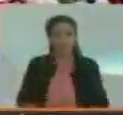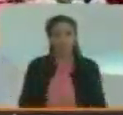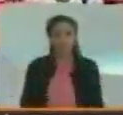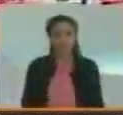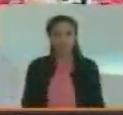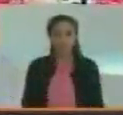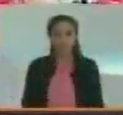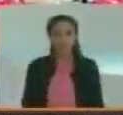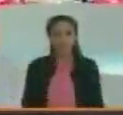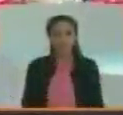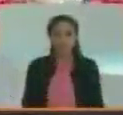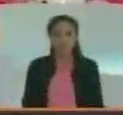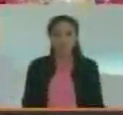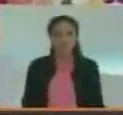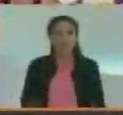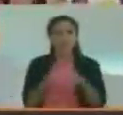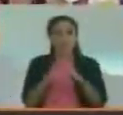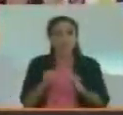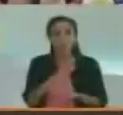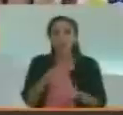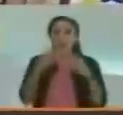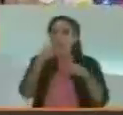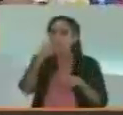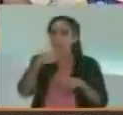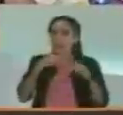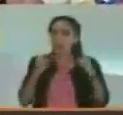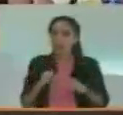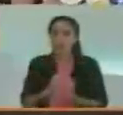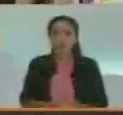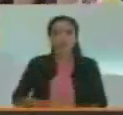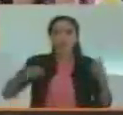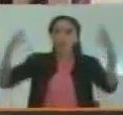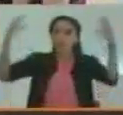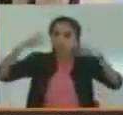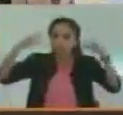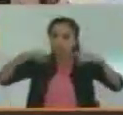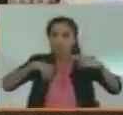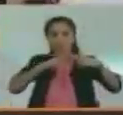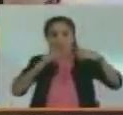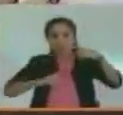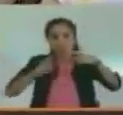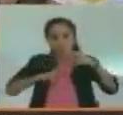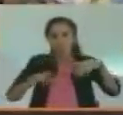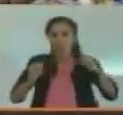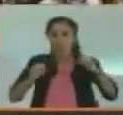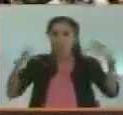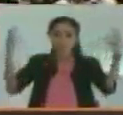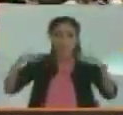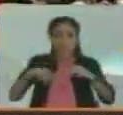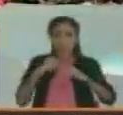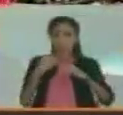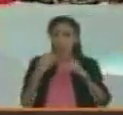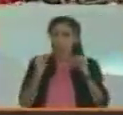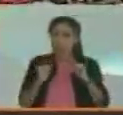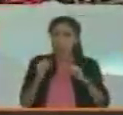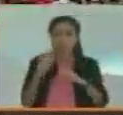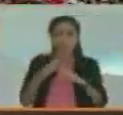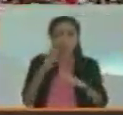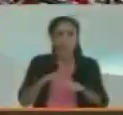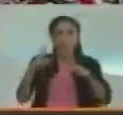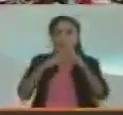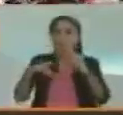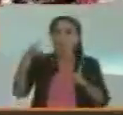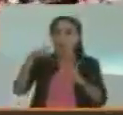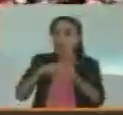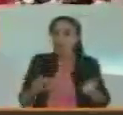que se cumpla la consigna. Llueva, truene o relampaguee, todo el pueblo de Carabobo a votar